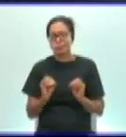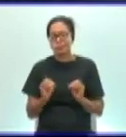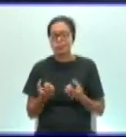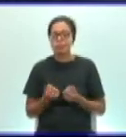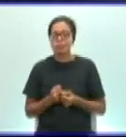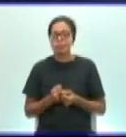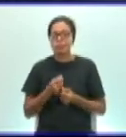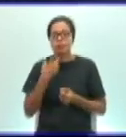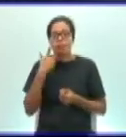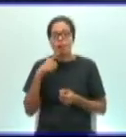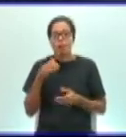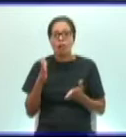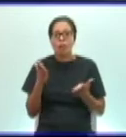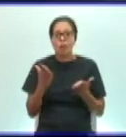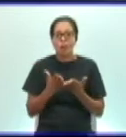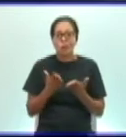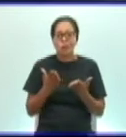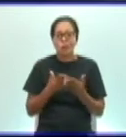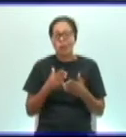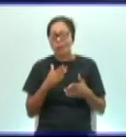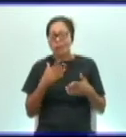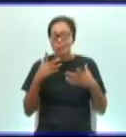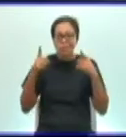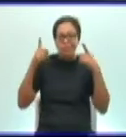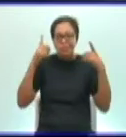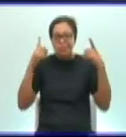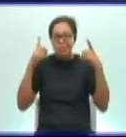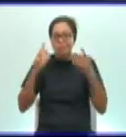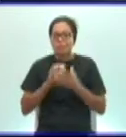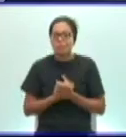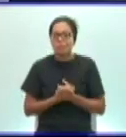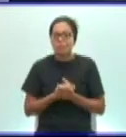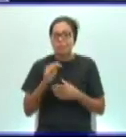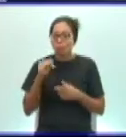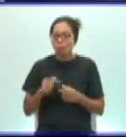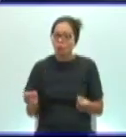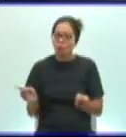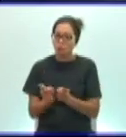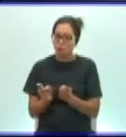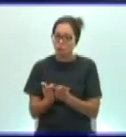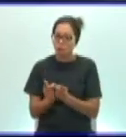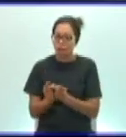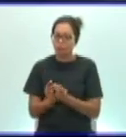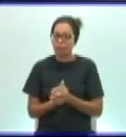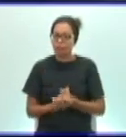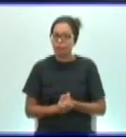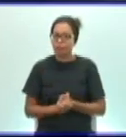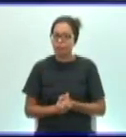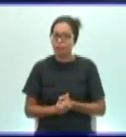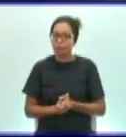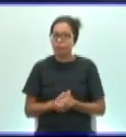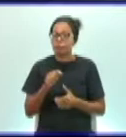hagan más disperso y se pierda. Entonces, resumiendo las ideas, es muy importante en